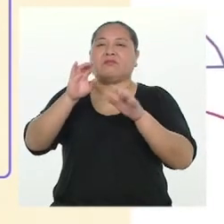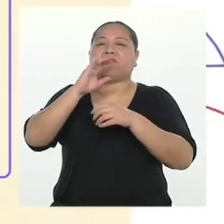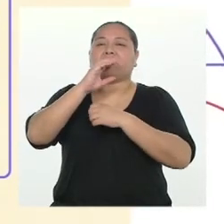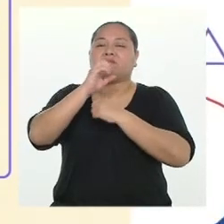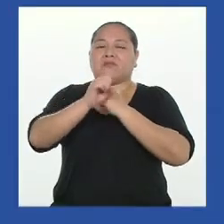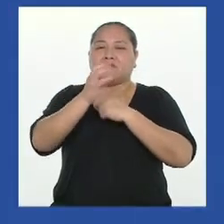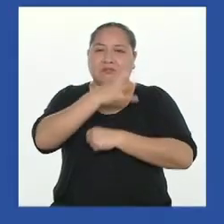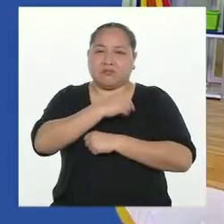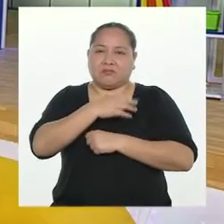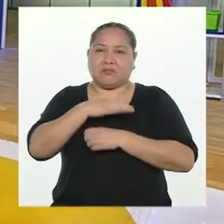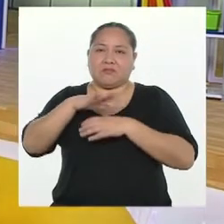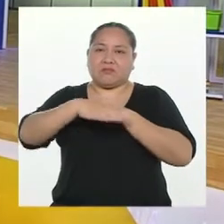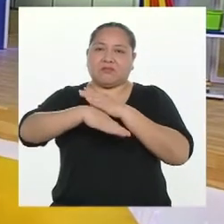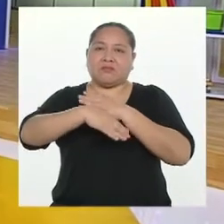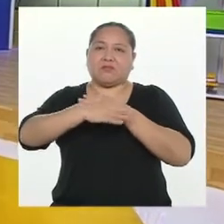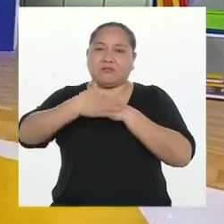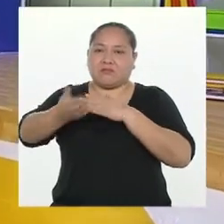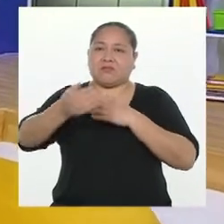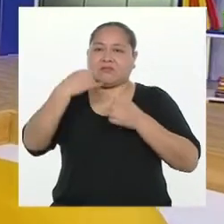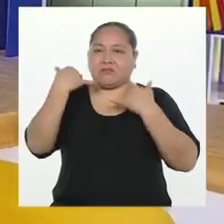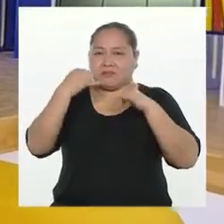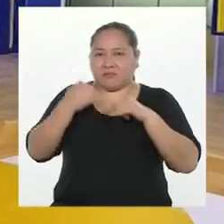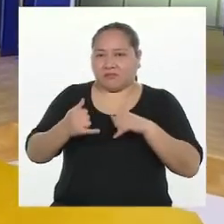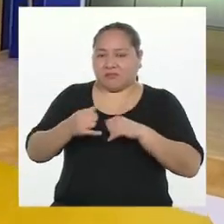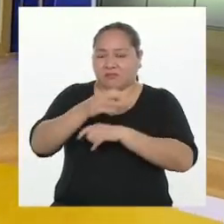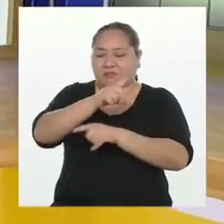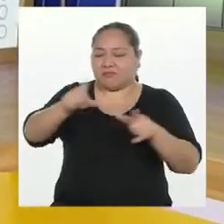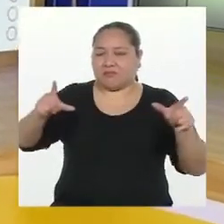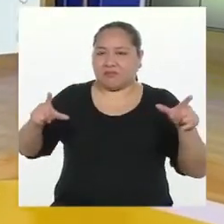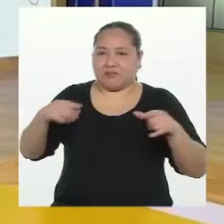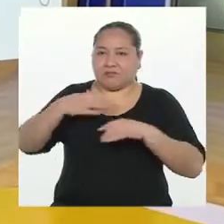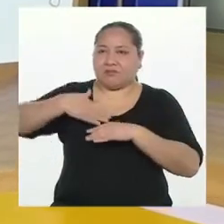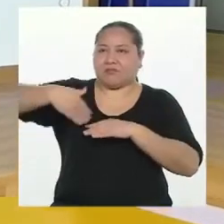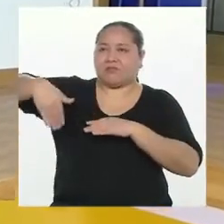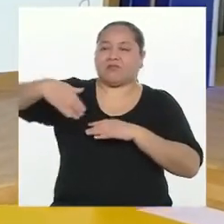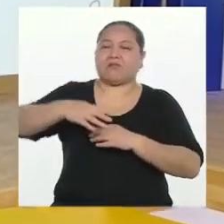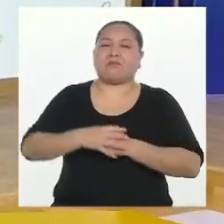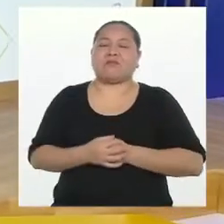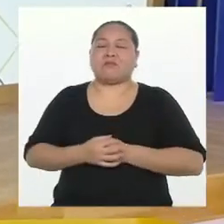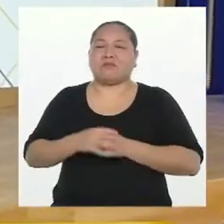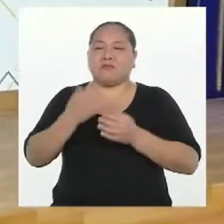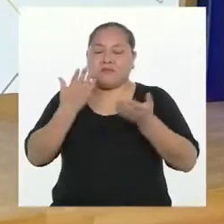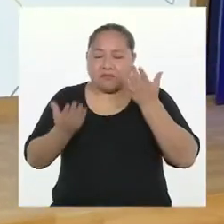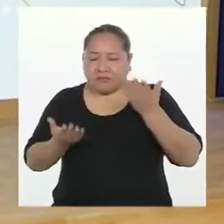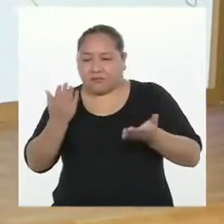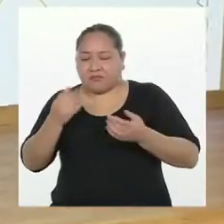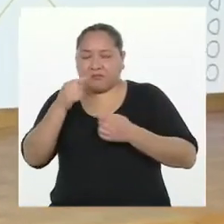aire libre. Para terminar de comprender nuestros resultados,